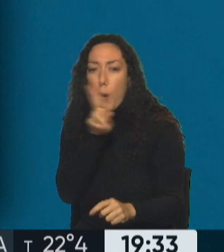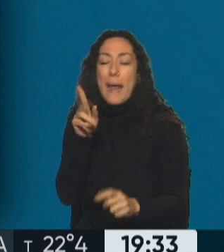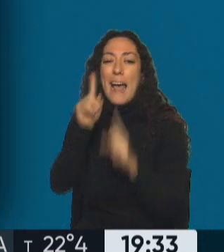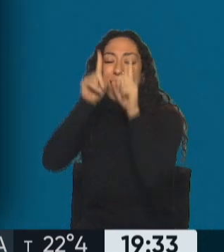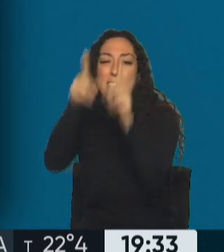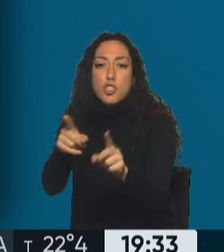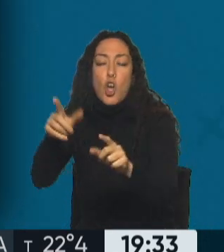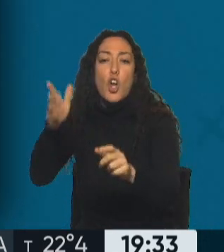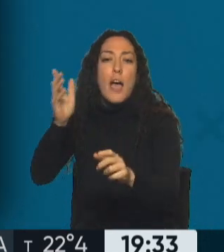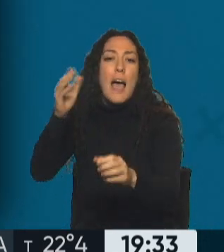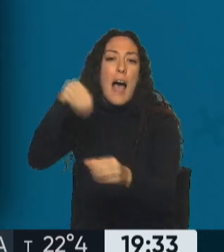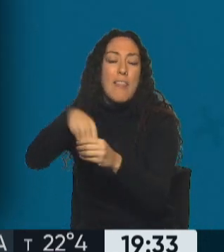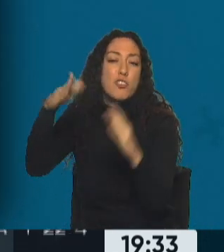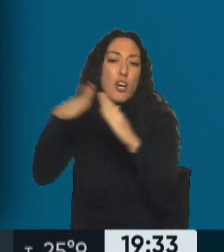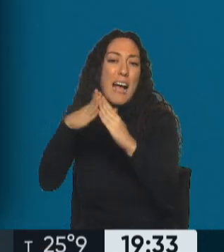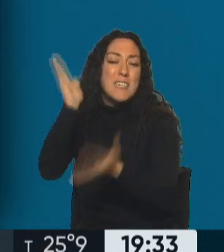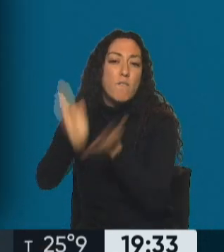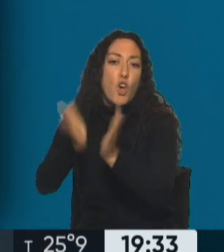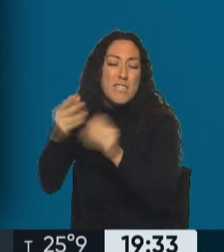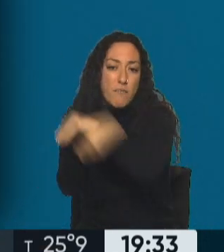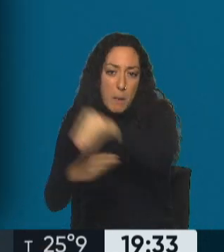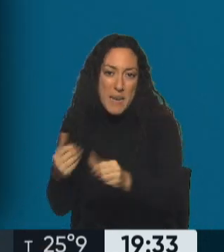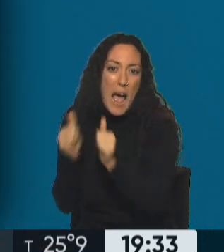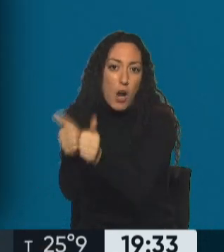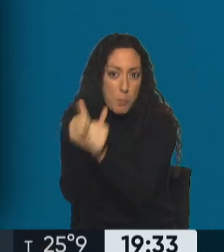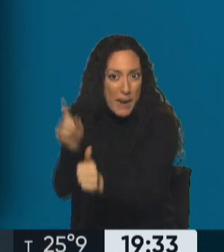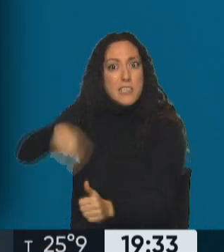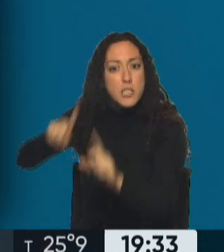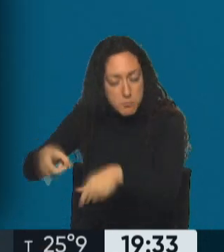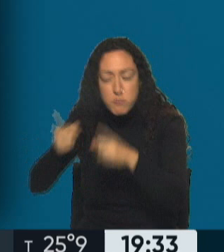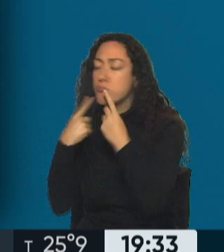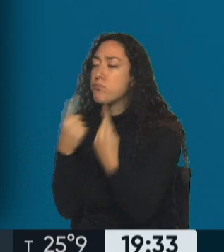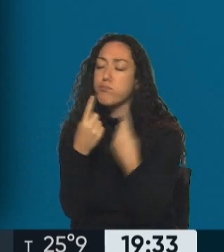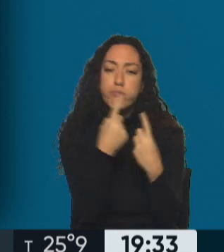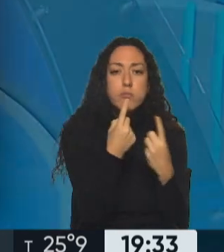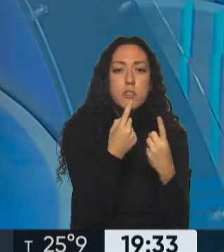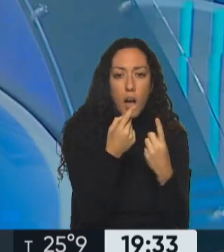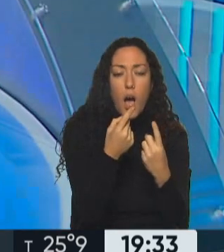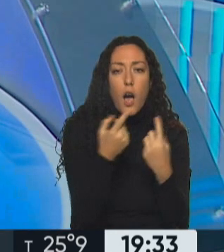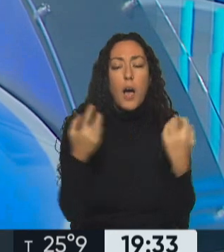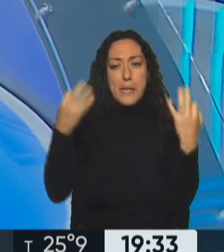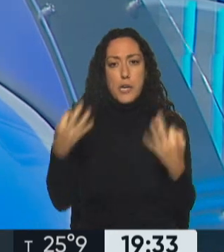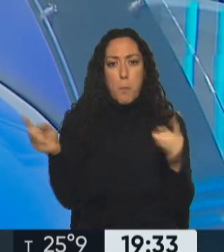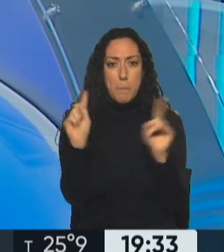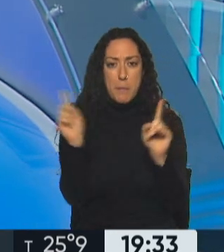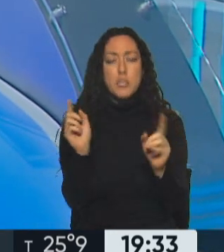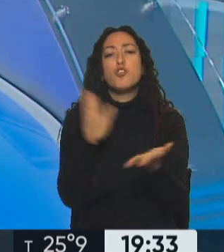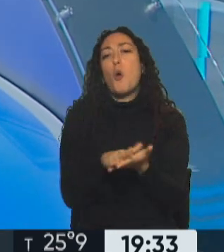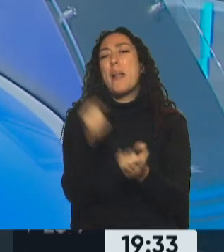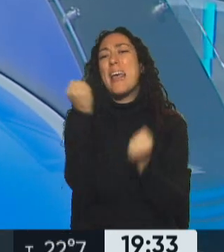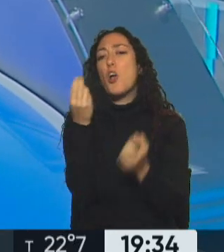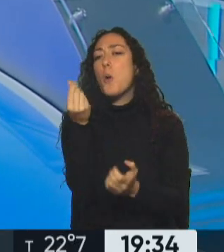situaciones de violencia doméstica familiar y acompañan en estos casos. ¿Y qué nos aparece? Por un lado, el incumplimiento numérico